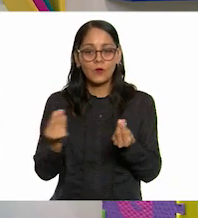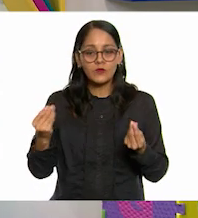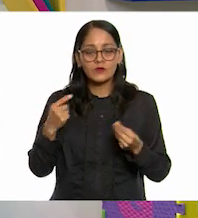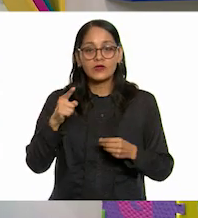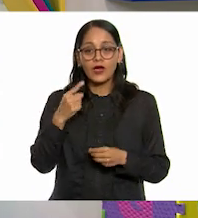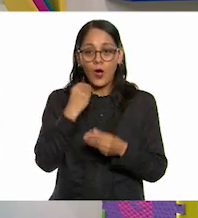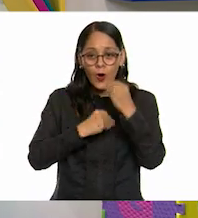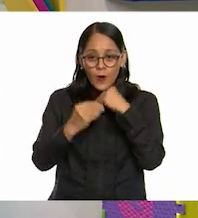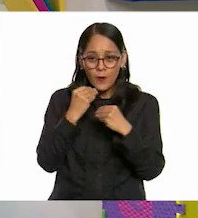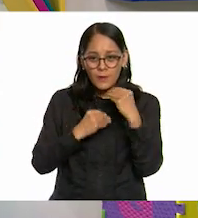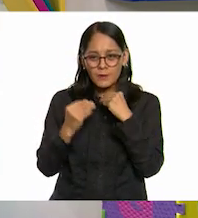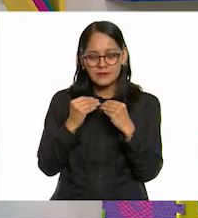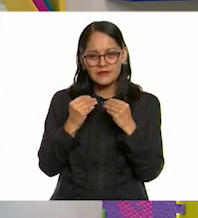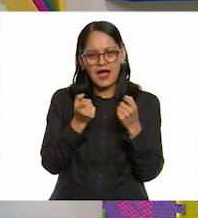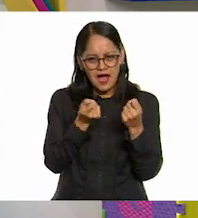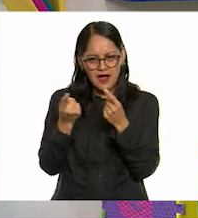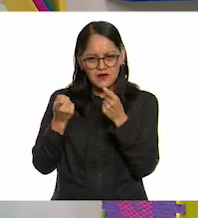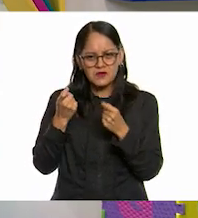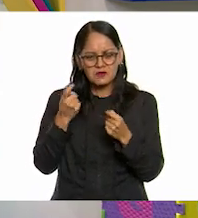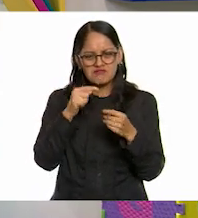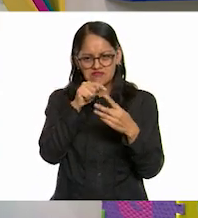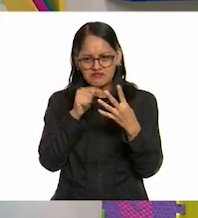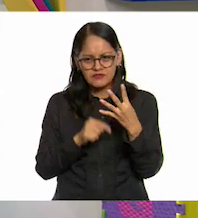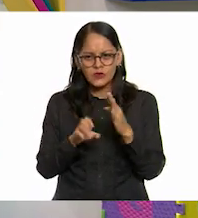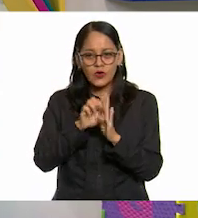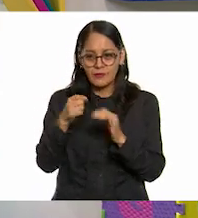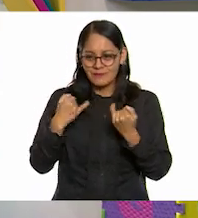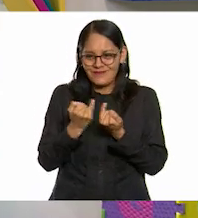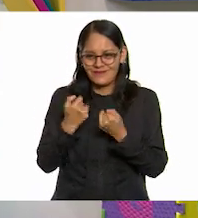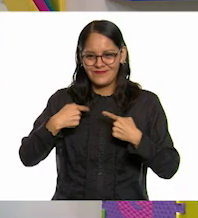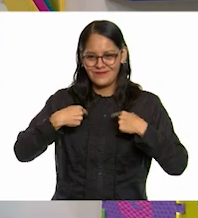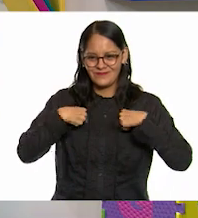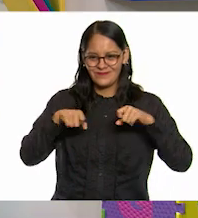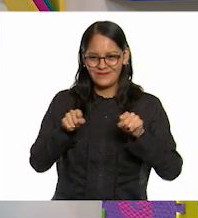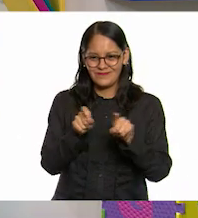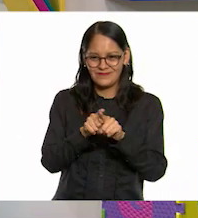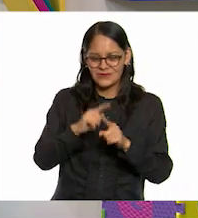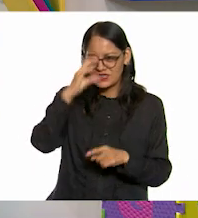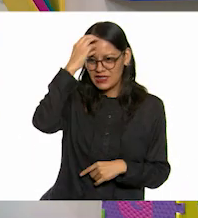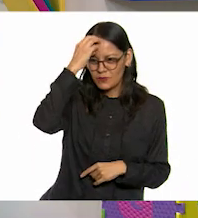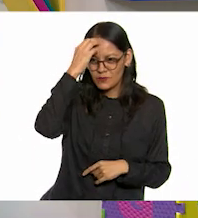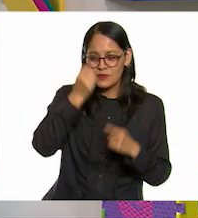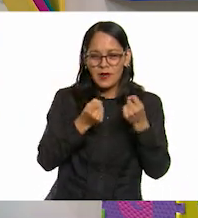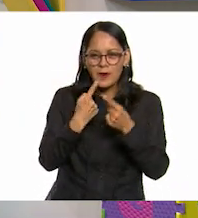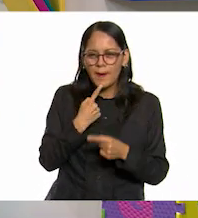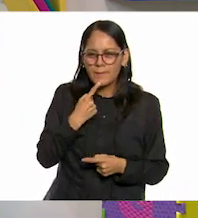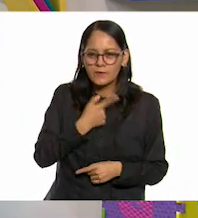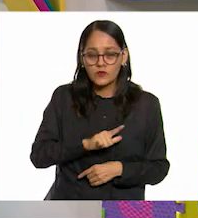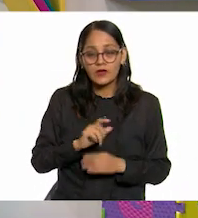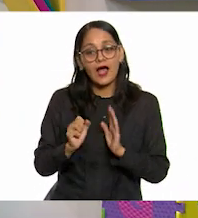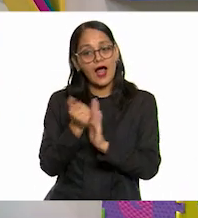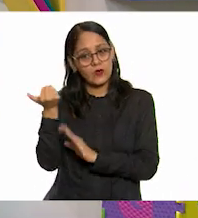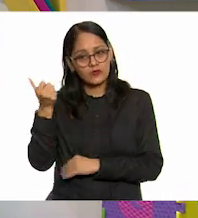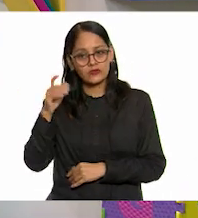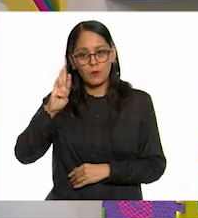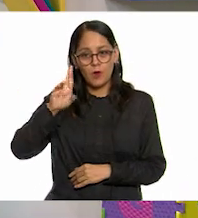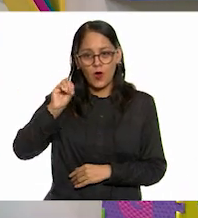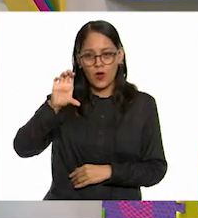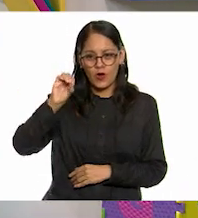el consumo de ciertos alimentos, como yo en el caso de los chapulines, pero hay quienes no les gusta el brócoli o el